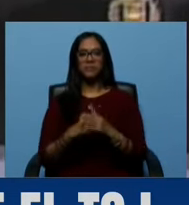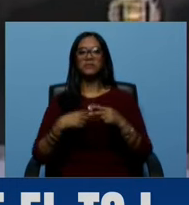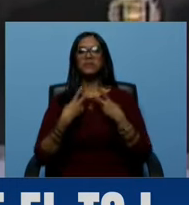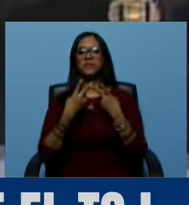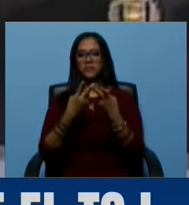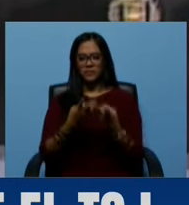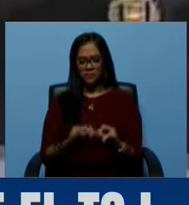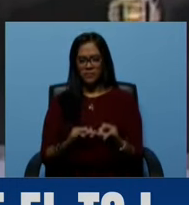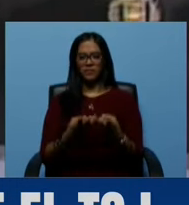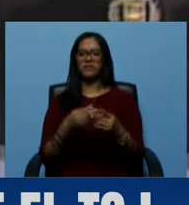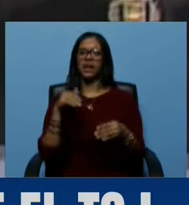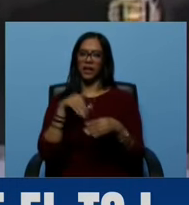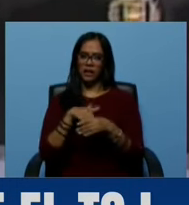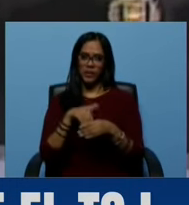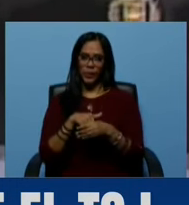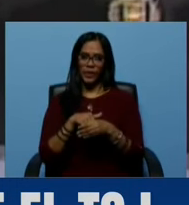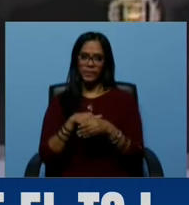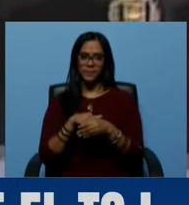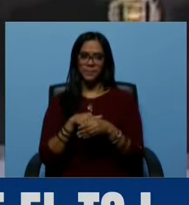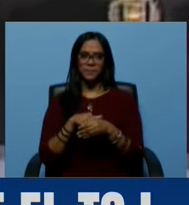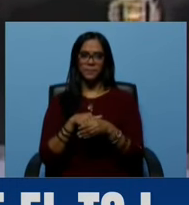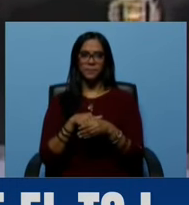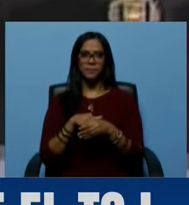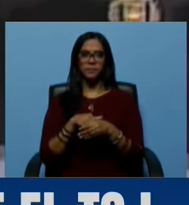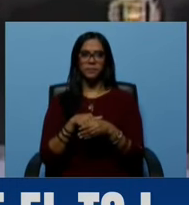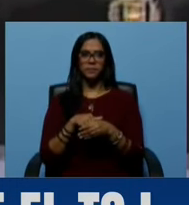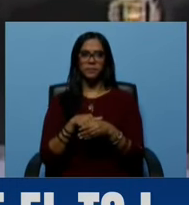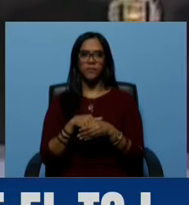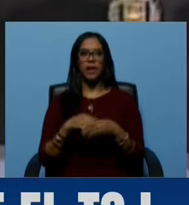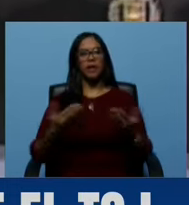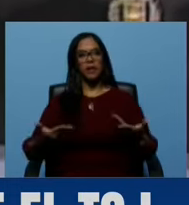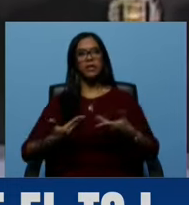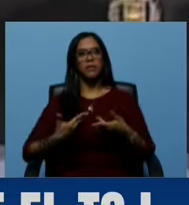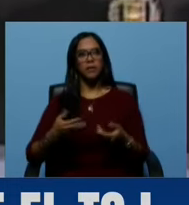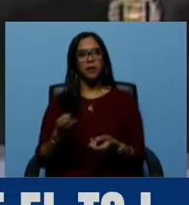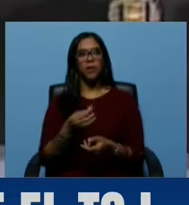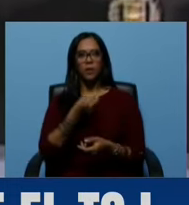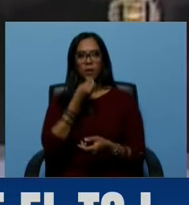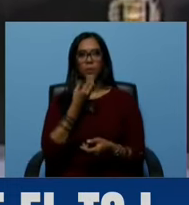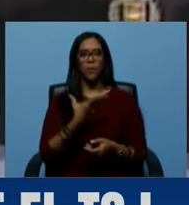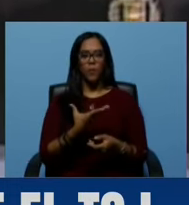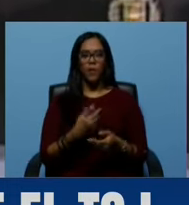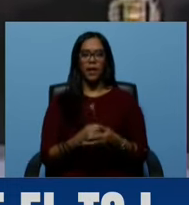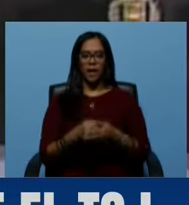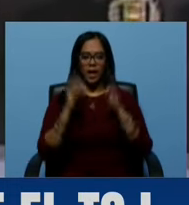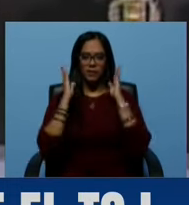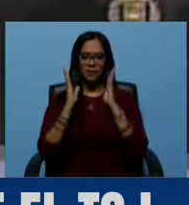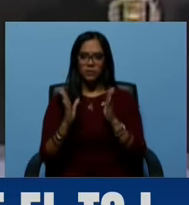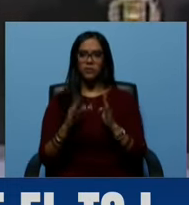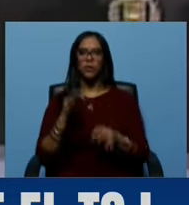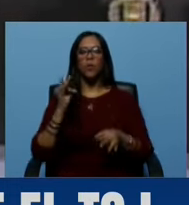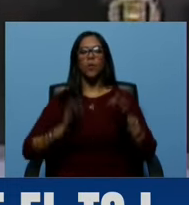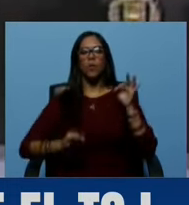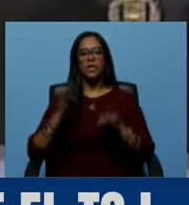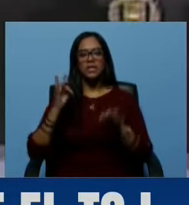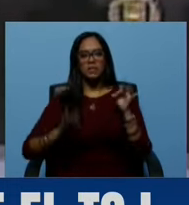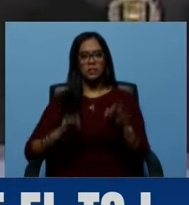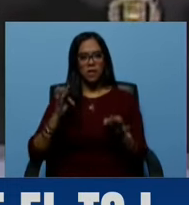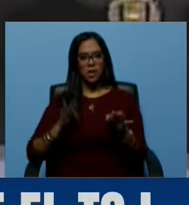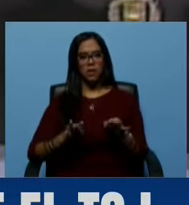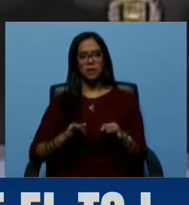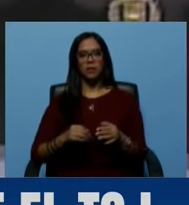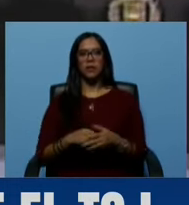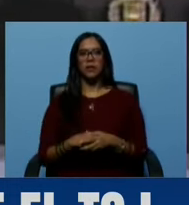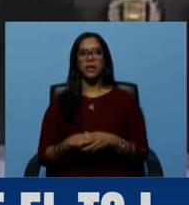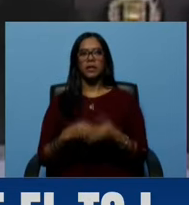los electores y electoras reciba una efectiva y oportuna tutela judicial, por supuesto, una vez